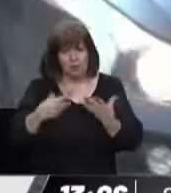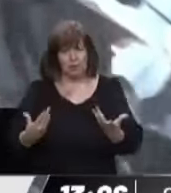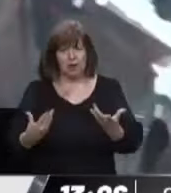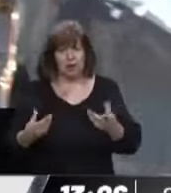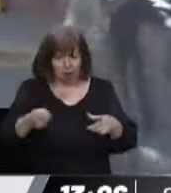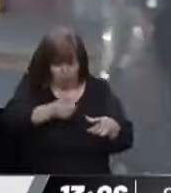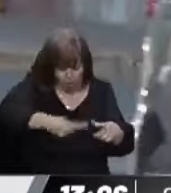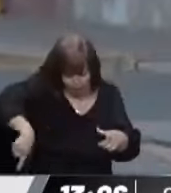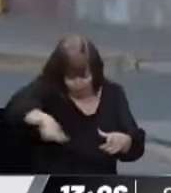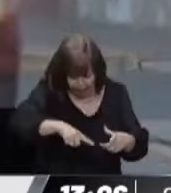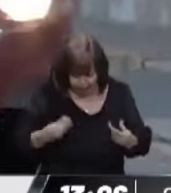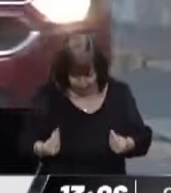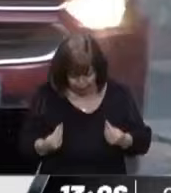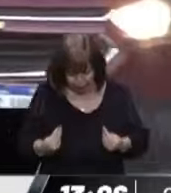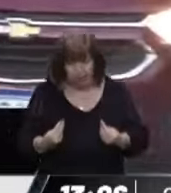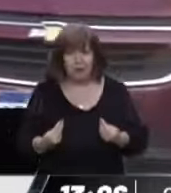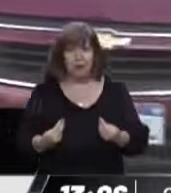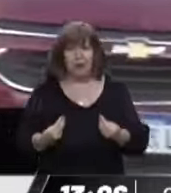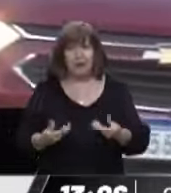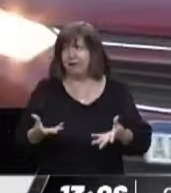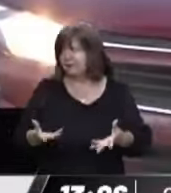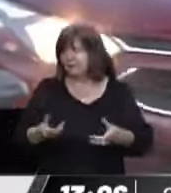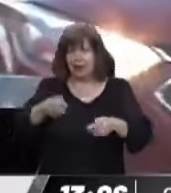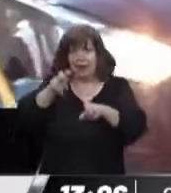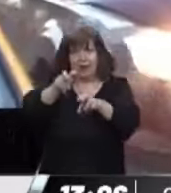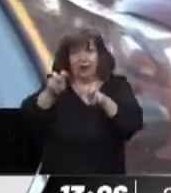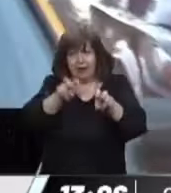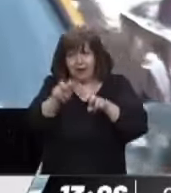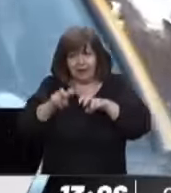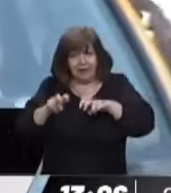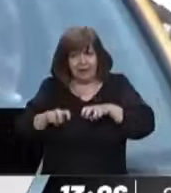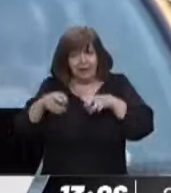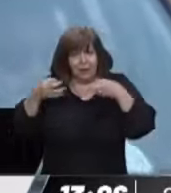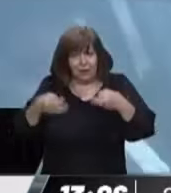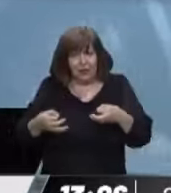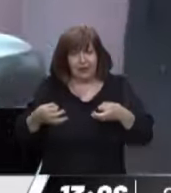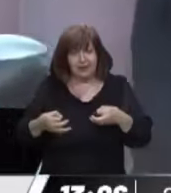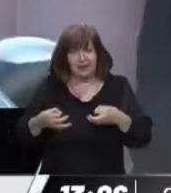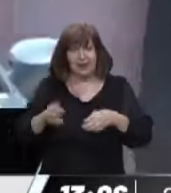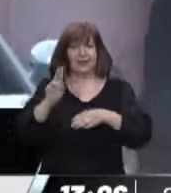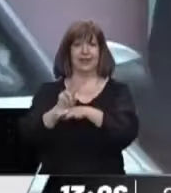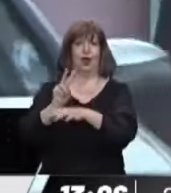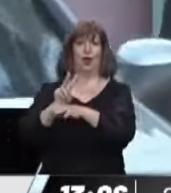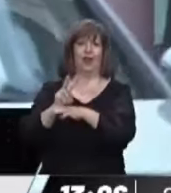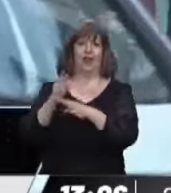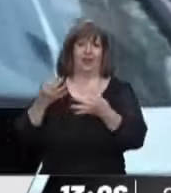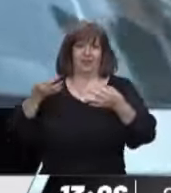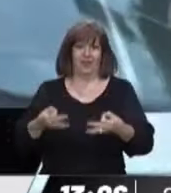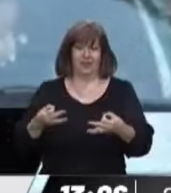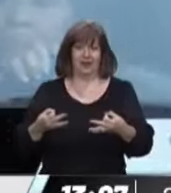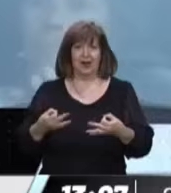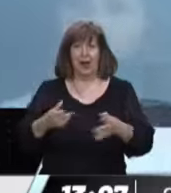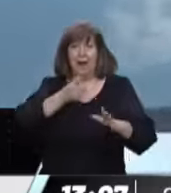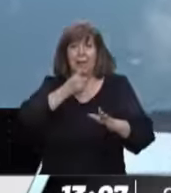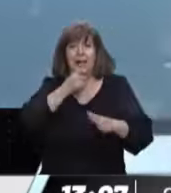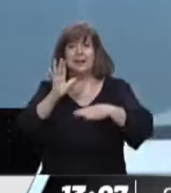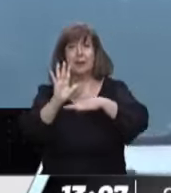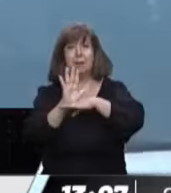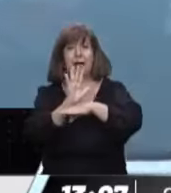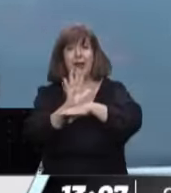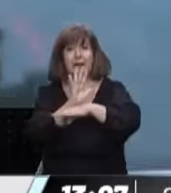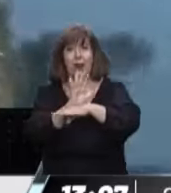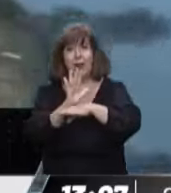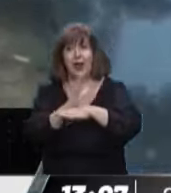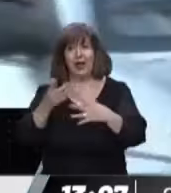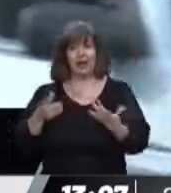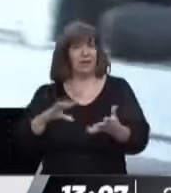vehículo son internos penitenciarios, tiene que ser un vehículo que esté en las condiciones de seguridad para poder hacerlo. Casi como una película sucedió aquí